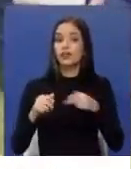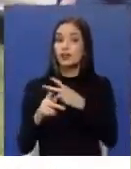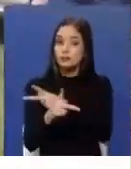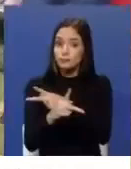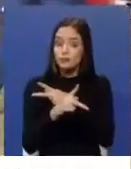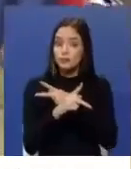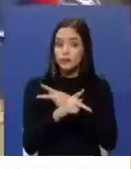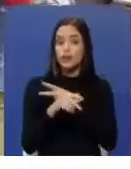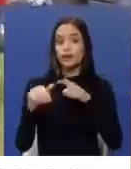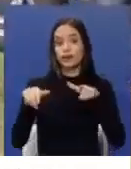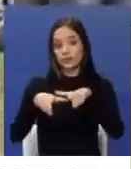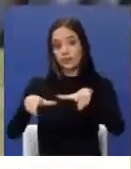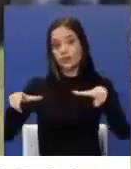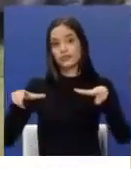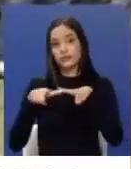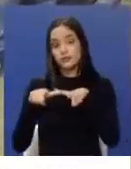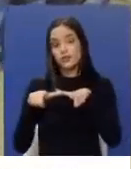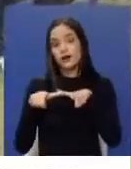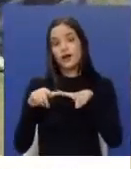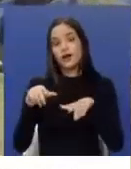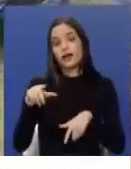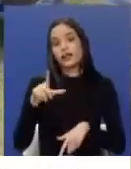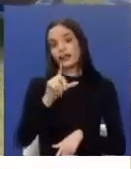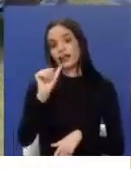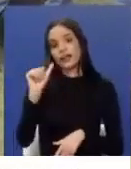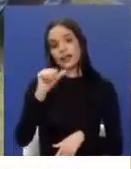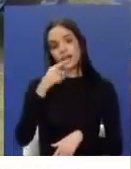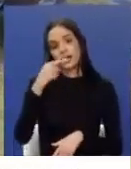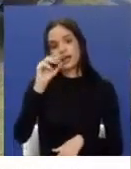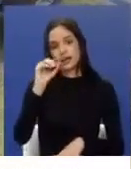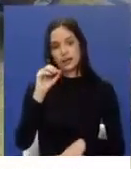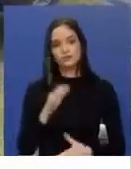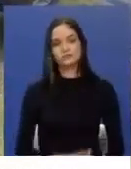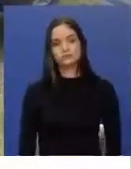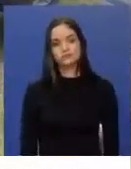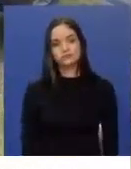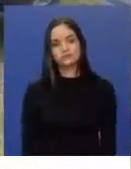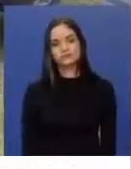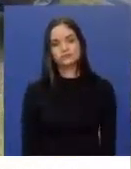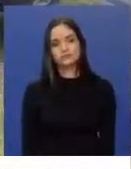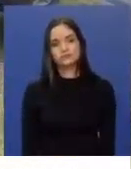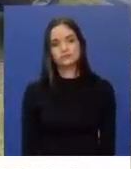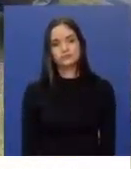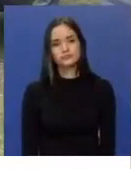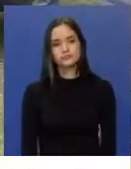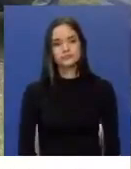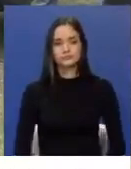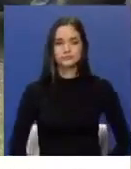la naturaleza de este lago y para que no sea contaminado. Vamos a escuchar parte de esas declaraciones.